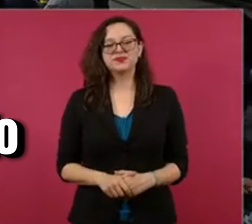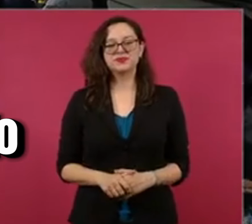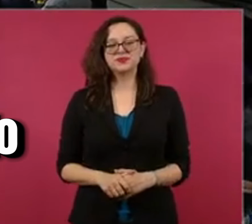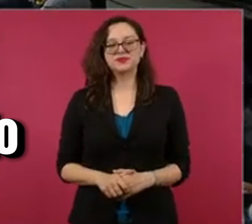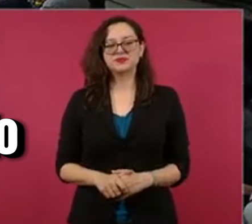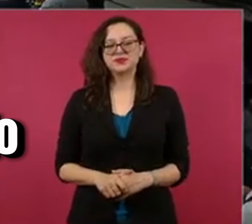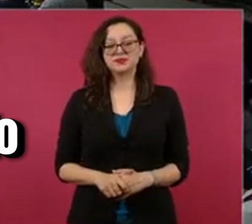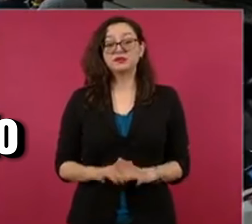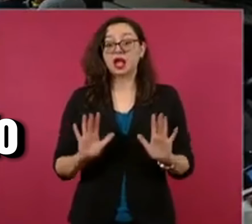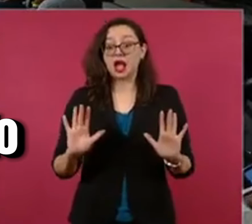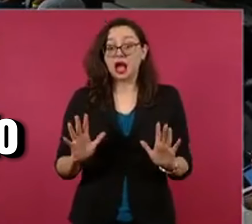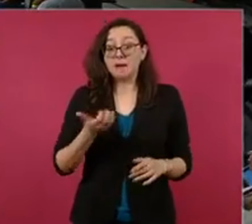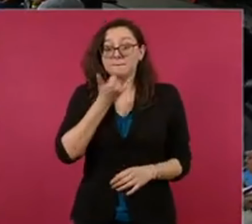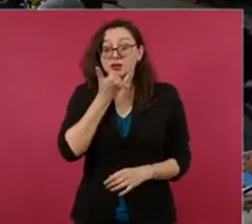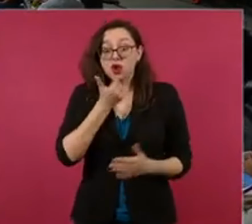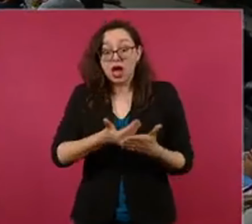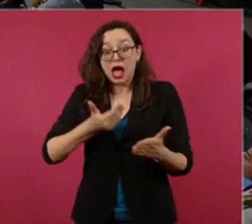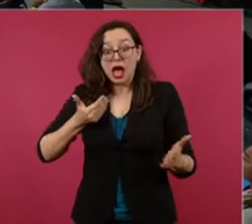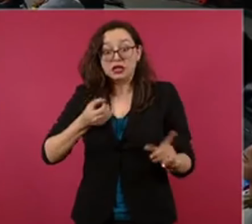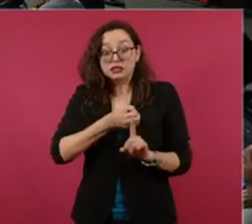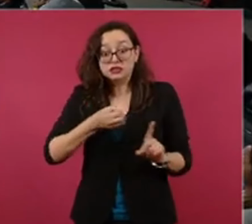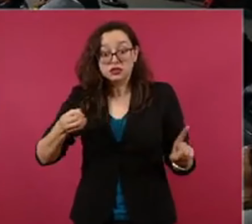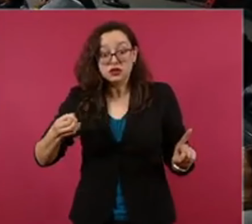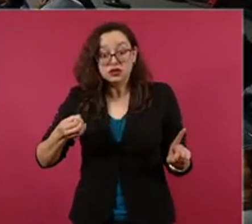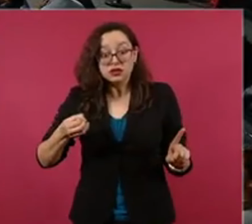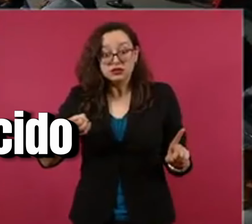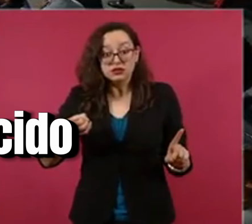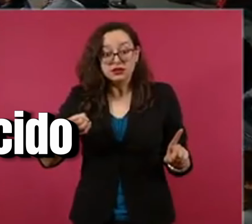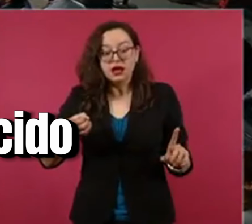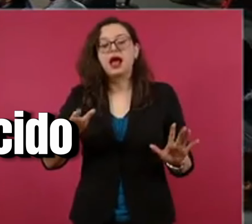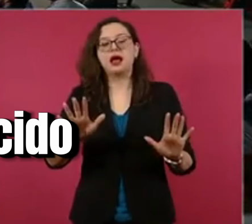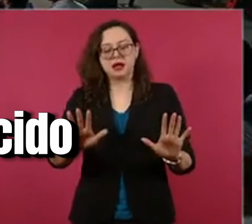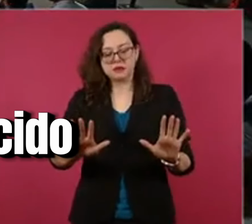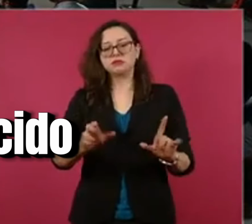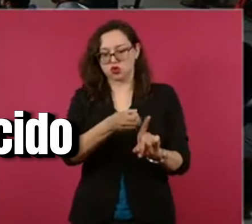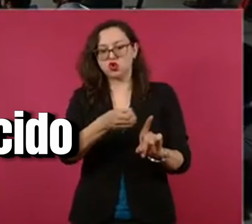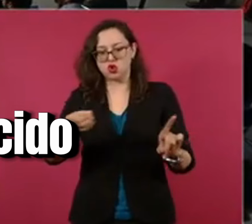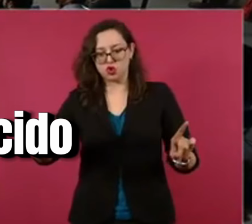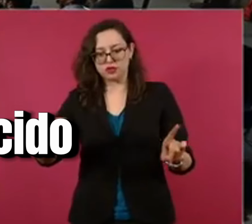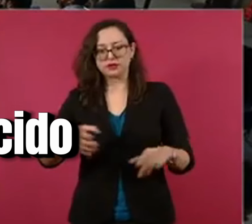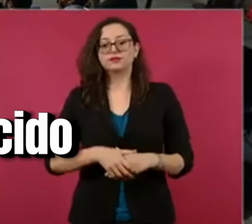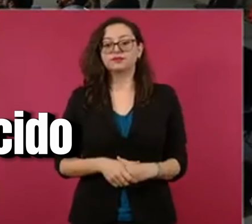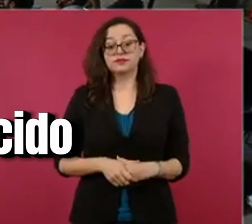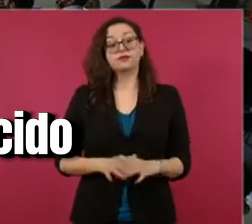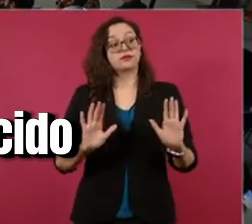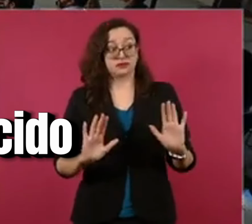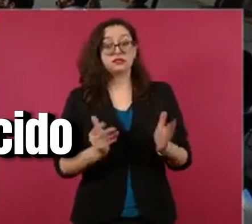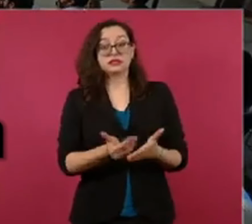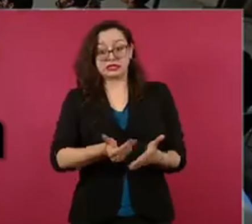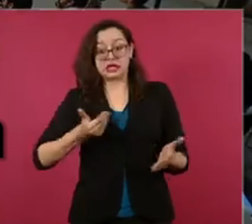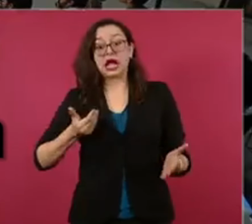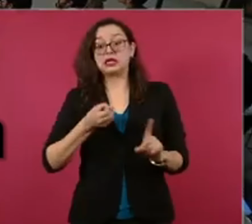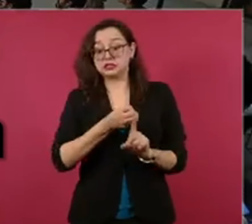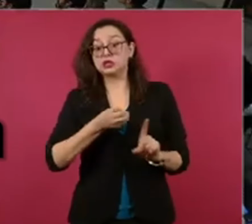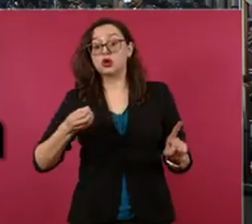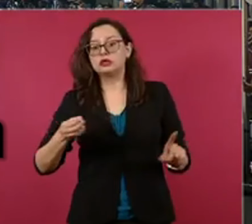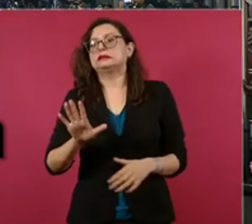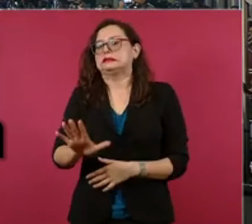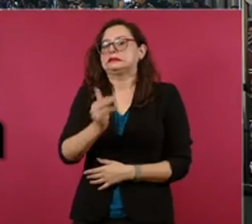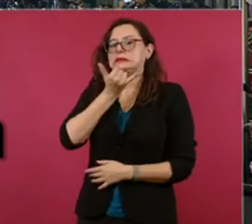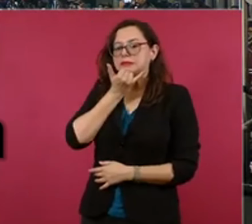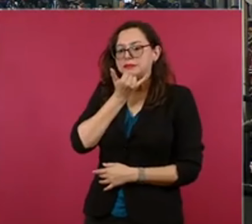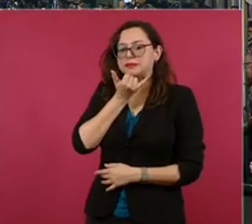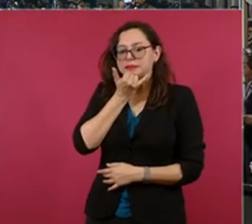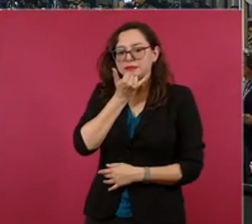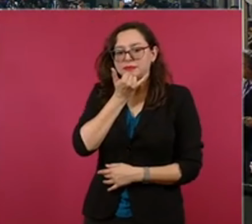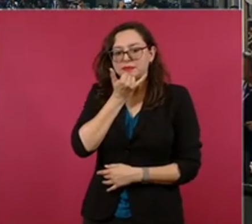¿Ah, sí? ¿Había un orden preestablecido? A ver. Sí, había un orden preestablecido. Ahí había un, perdón.